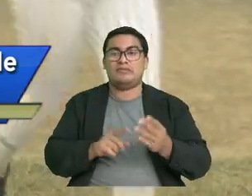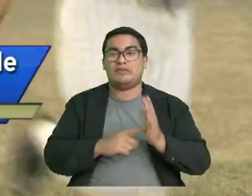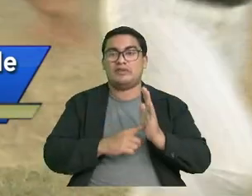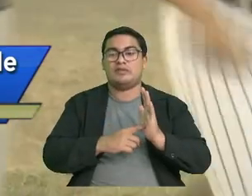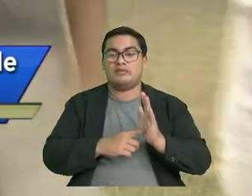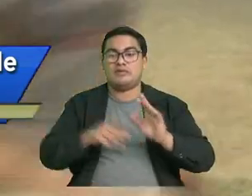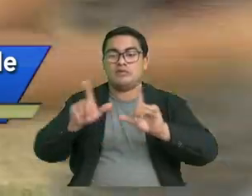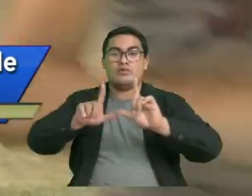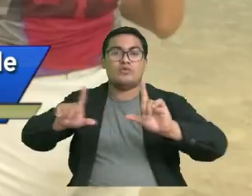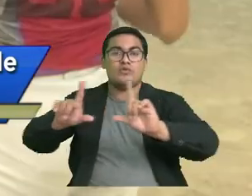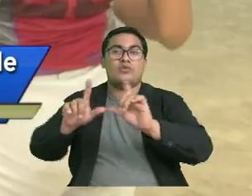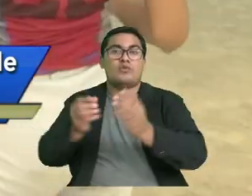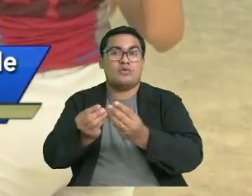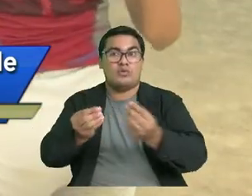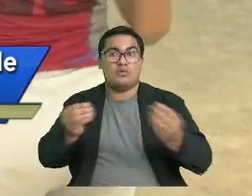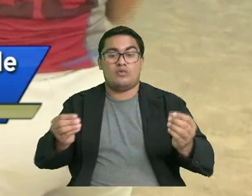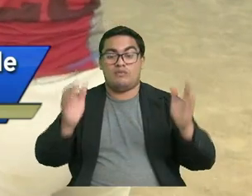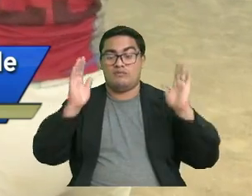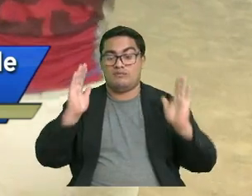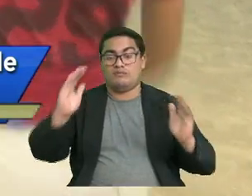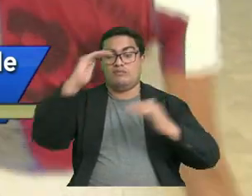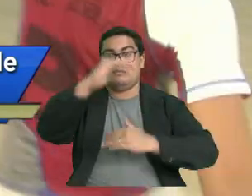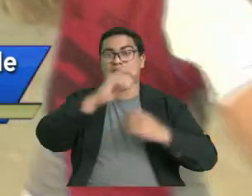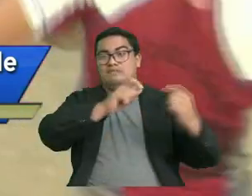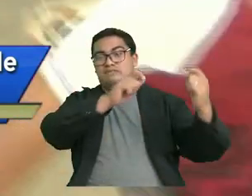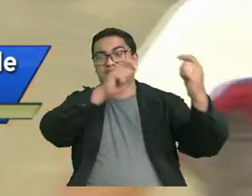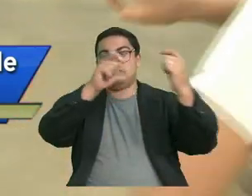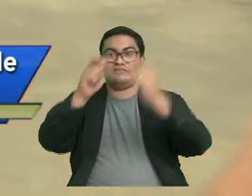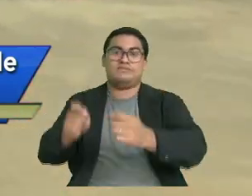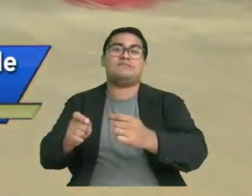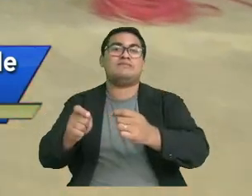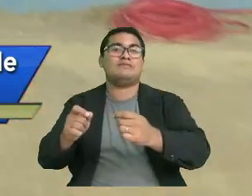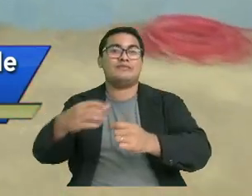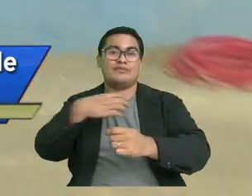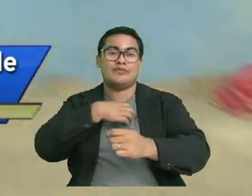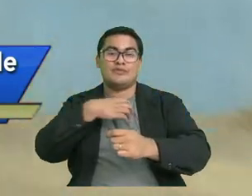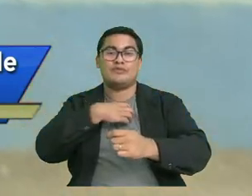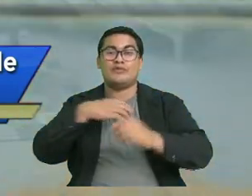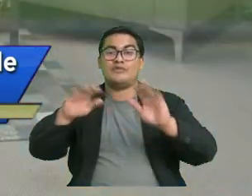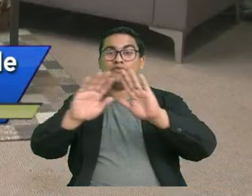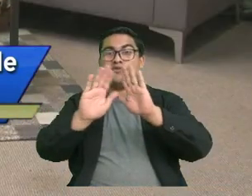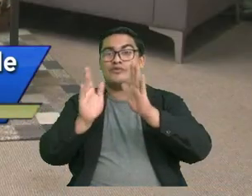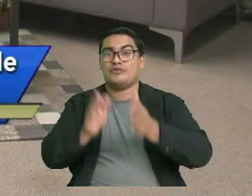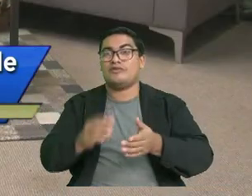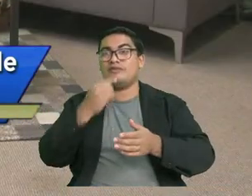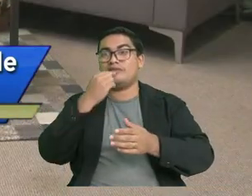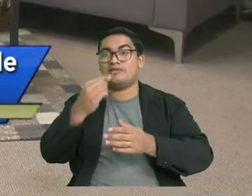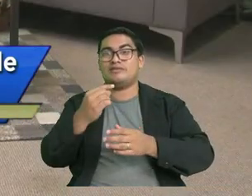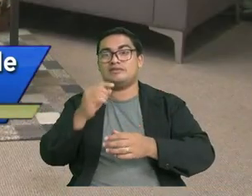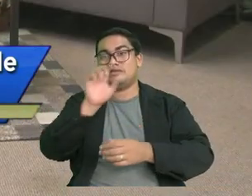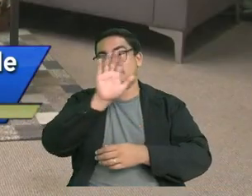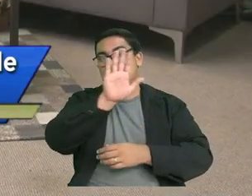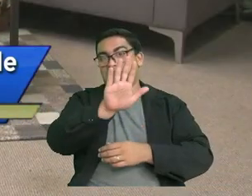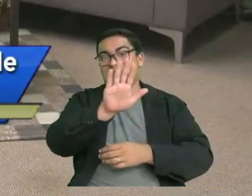la tierra y los títulos tienen rostro, ¿verdad?, de mujer, claro que sí. Dicen nuestras estadísticas que